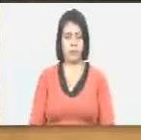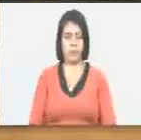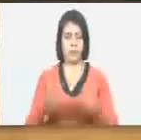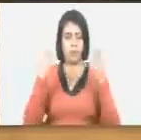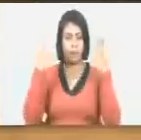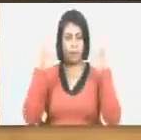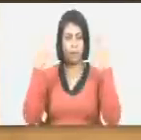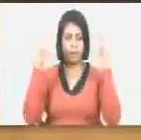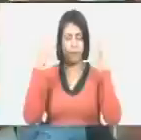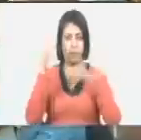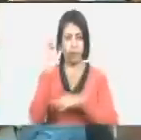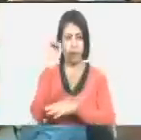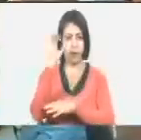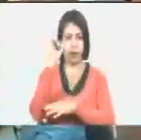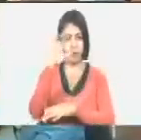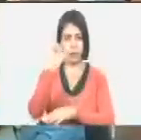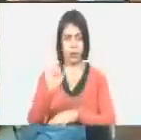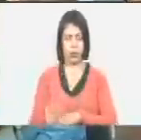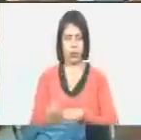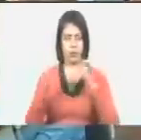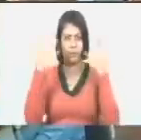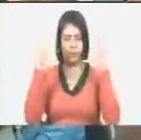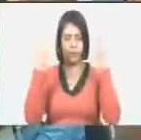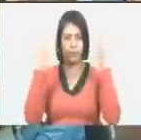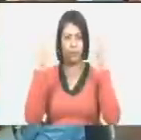Aplaudamos al Parlamento del Sur.